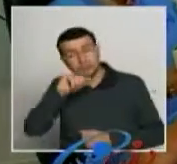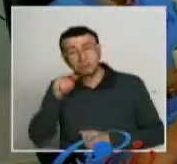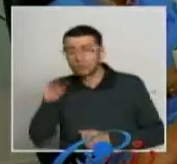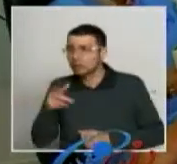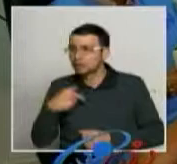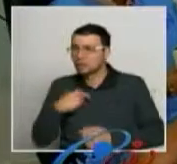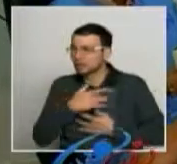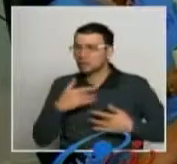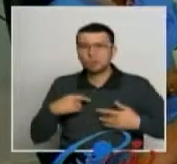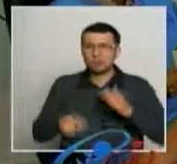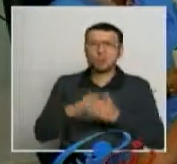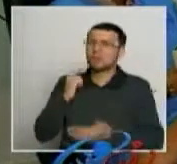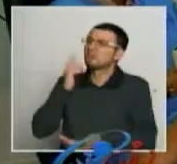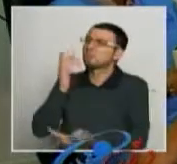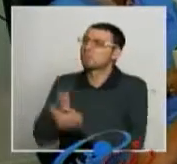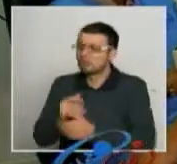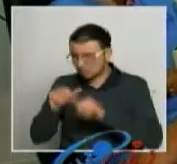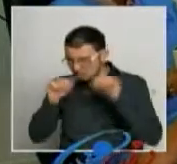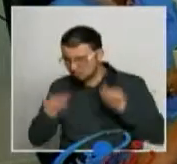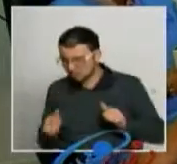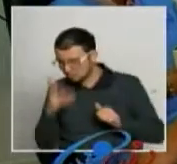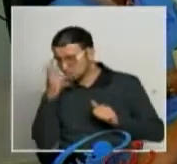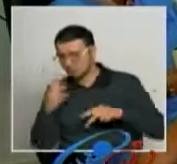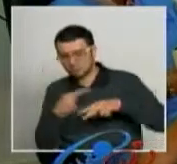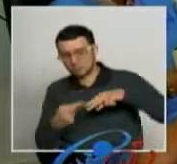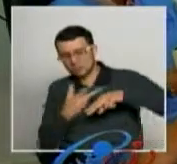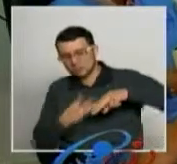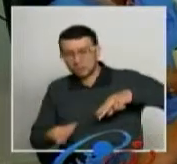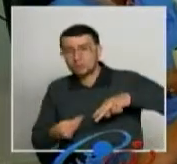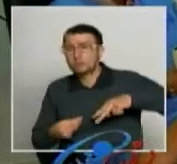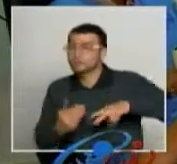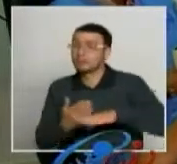a buscar un tratamiento estético sin un método